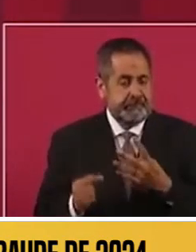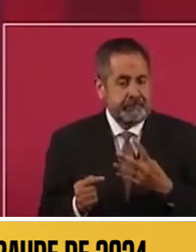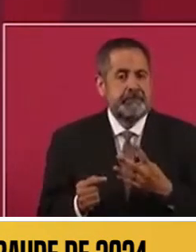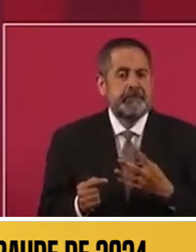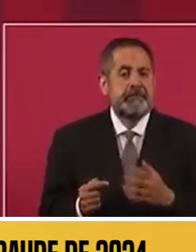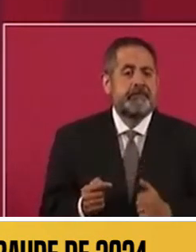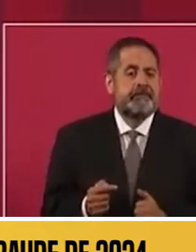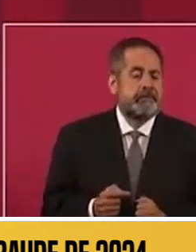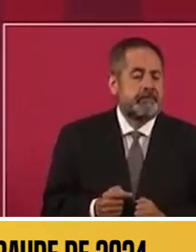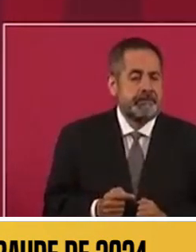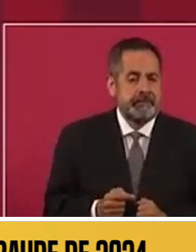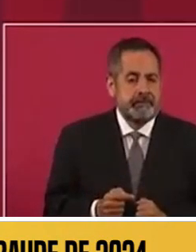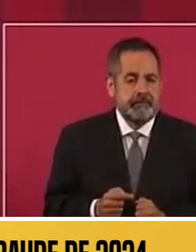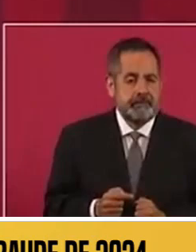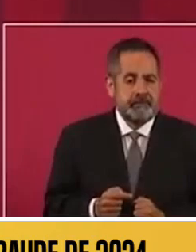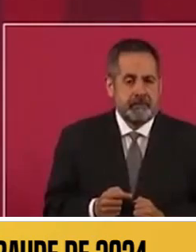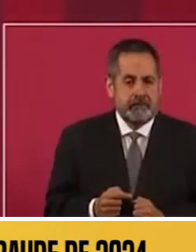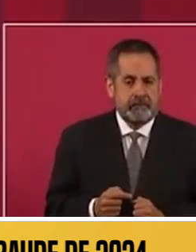los